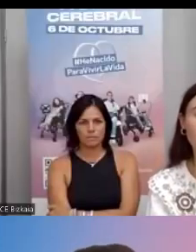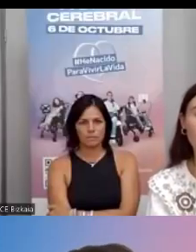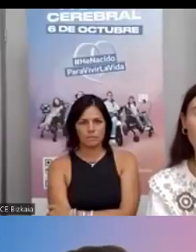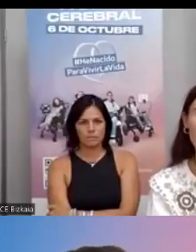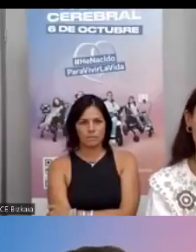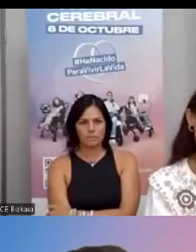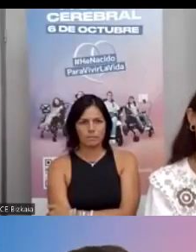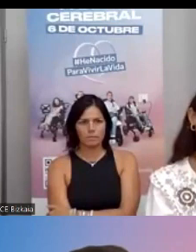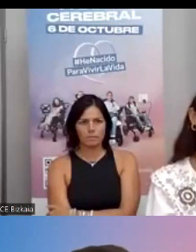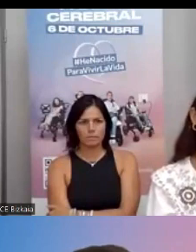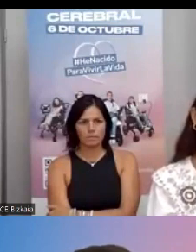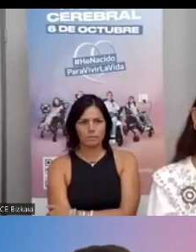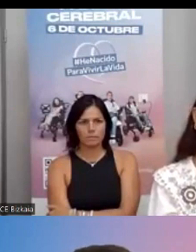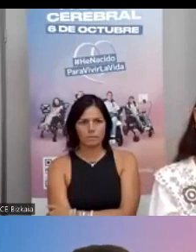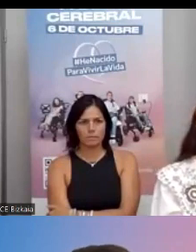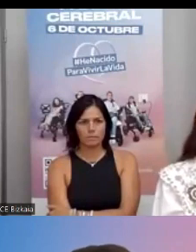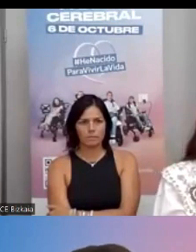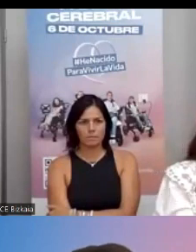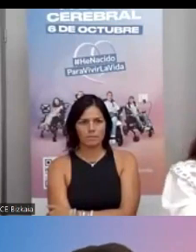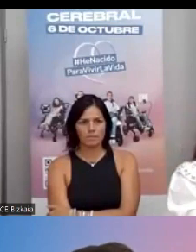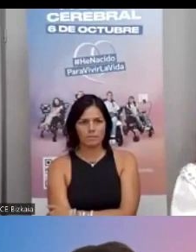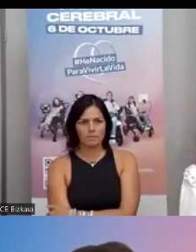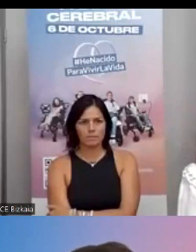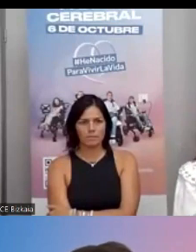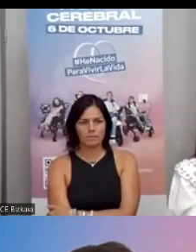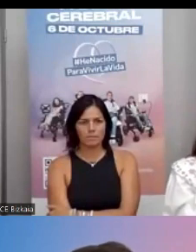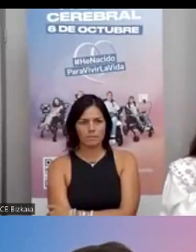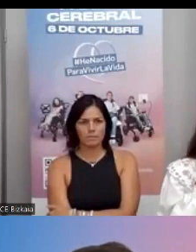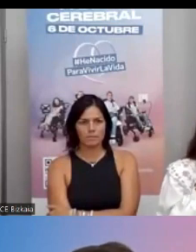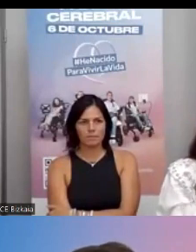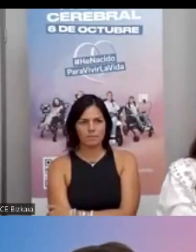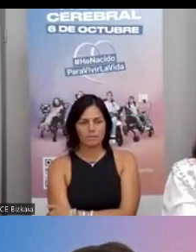preguntas. Vale, perfecto, Cristina. Vamos a ver.